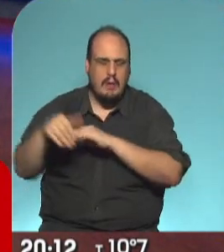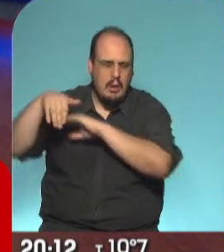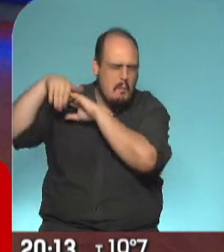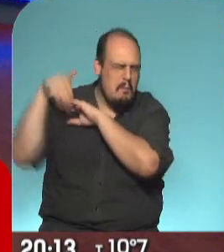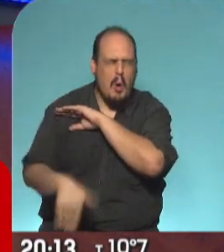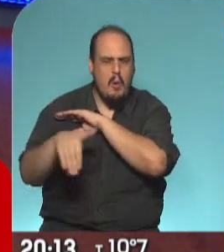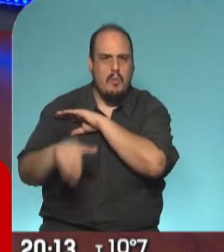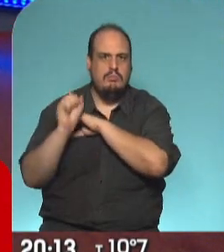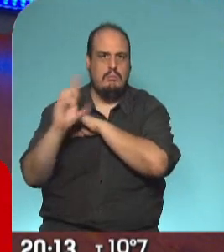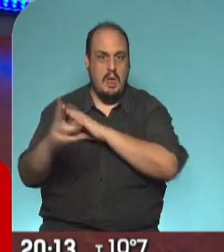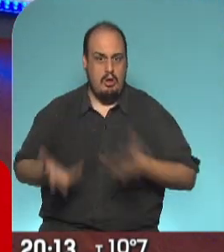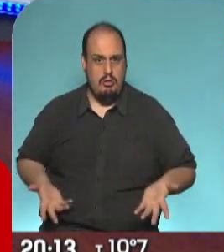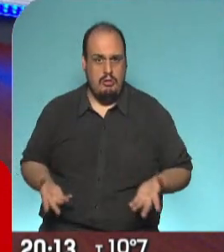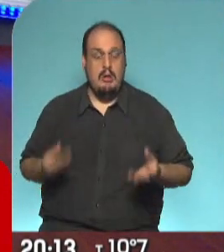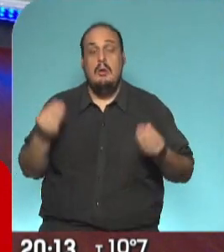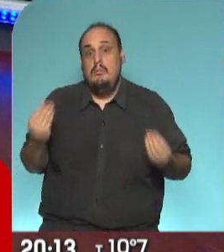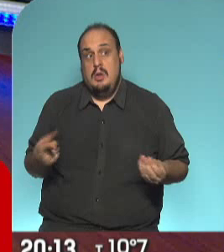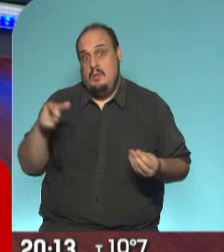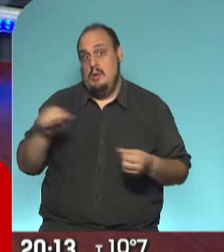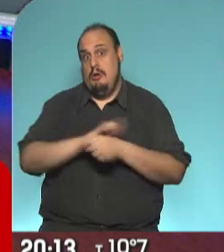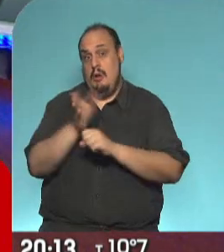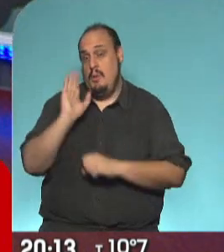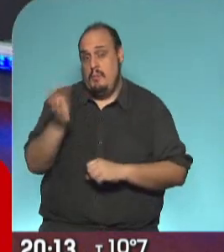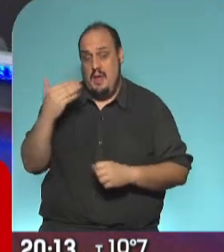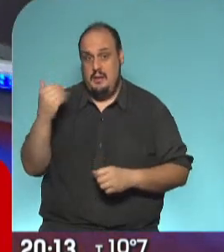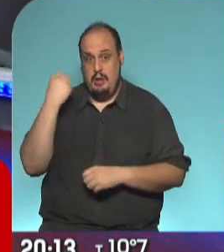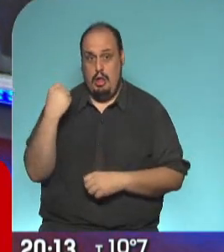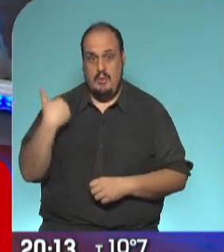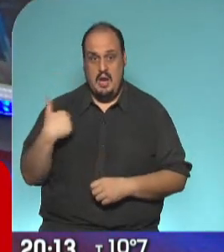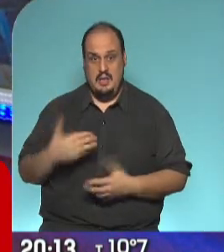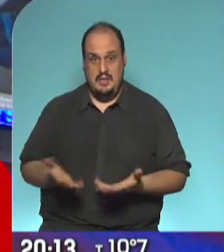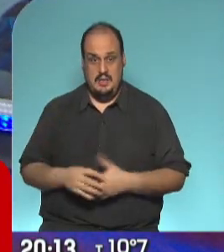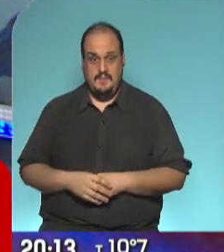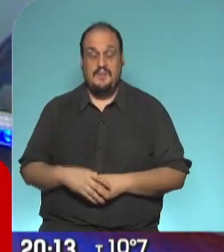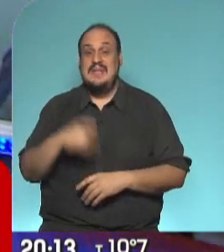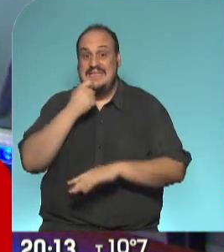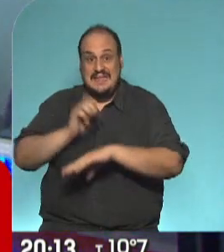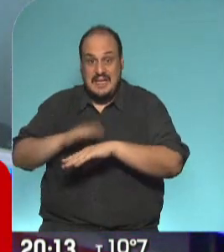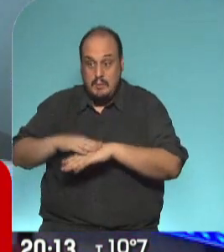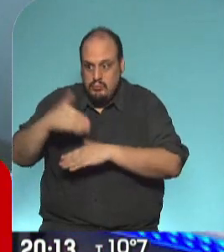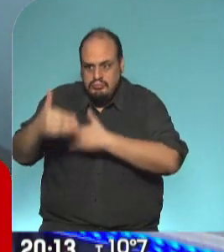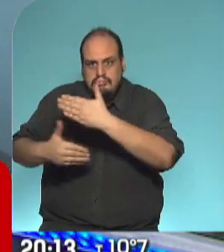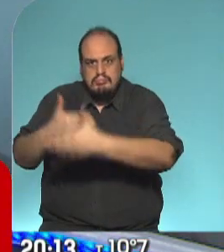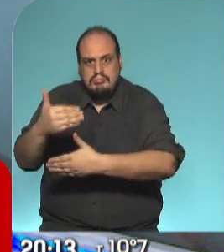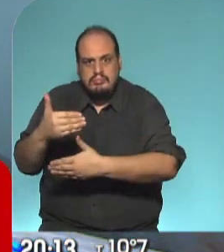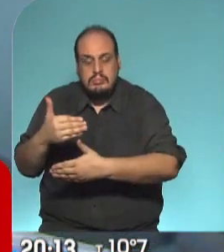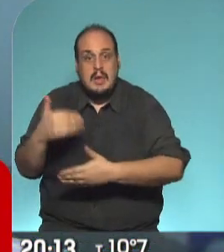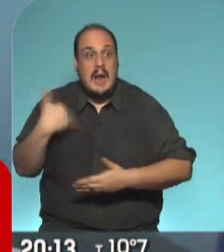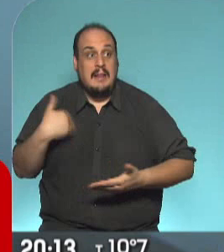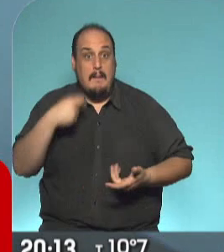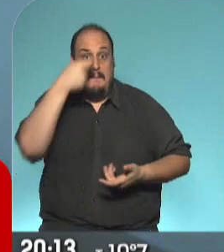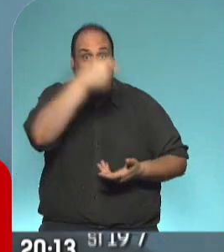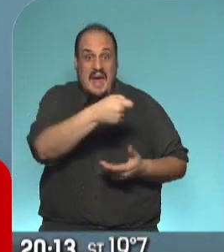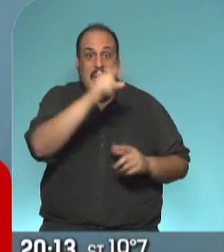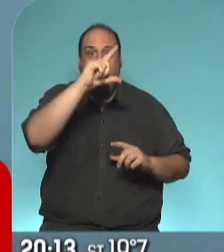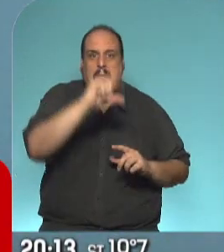ahora para la Argentina. ¿Por qué? Porque nos pasó una pandemia de por medio. ¿Qué quiero decir con esto? Que a medida de que pase el tiempo, la plata que se pueda pagar podría llegar a